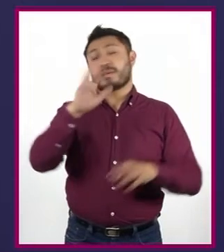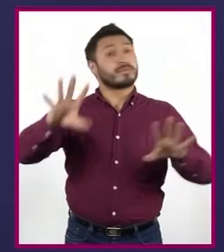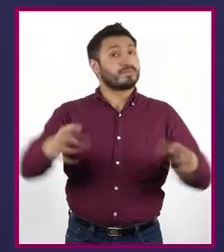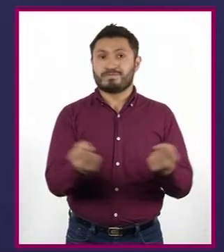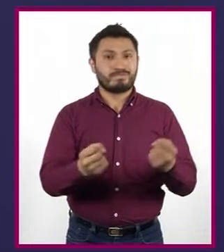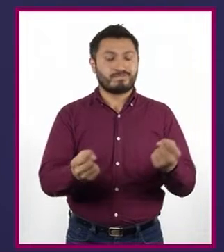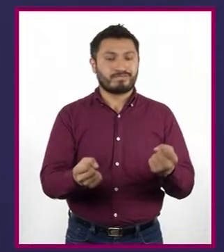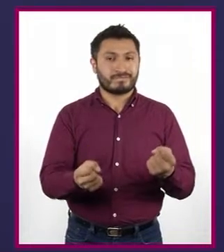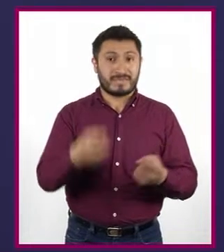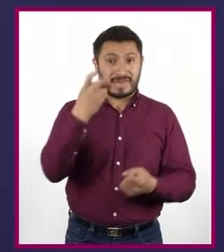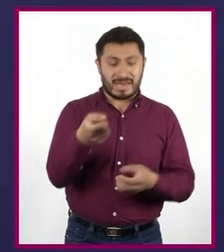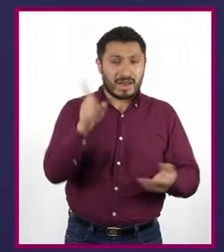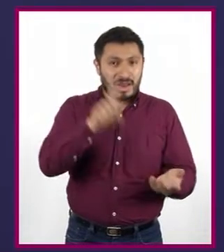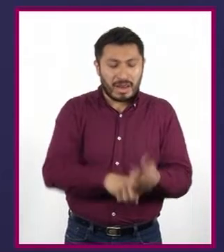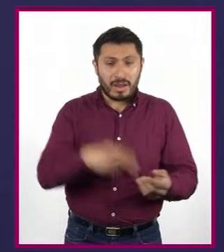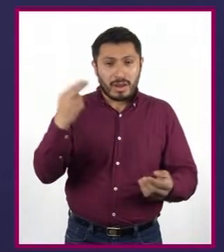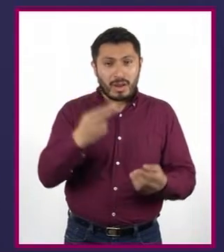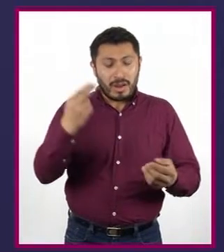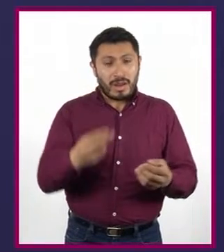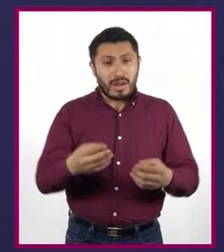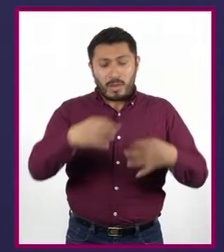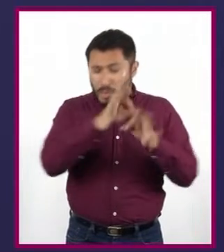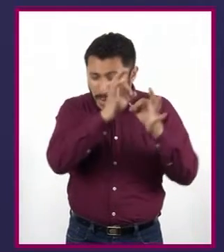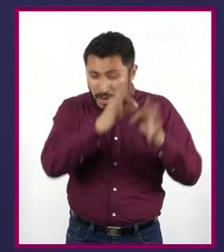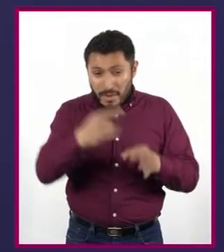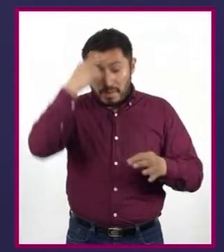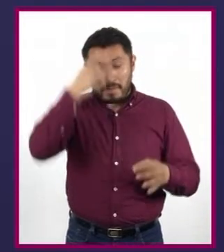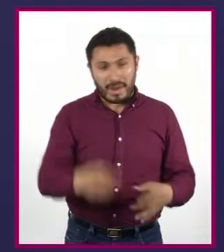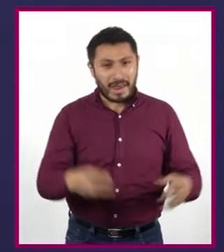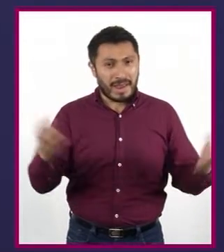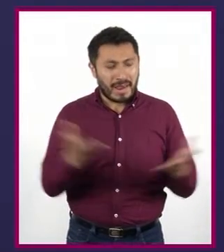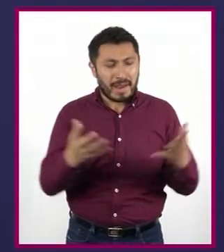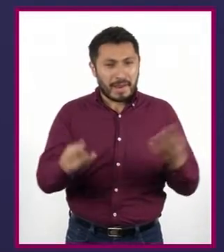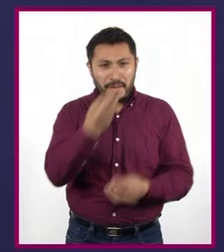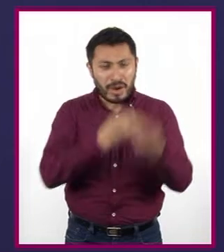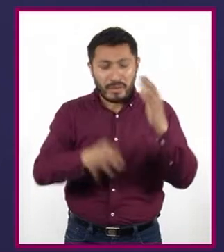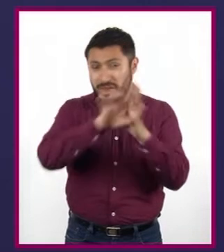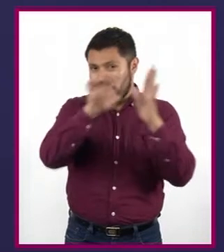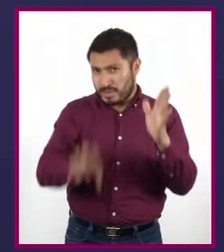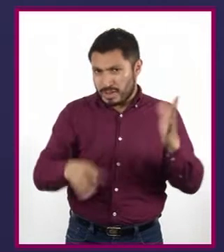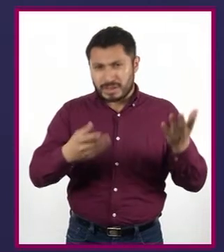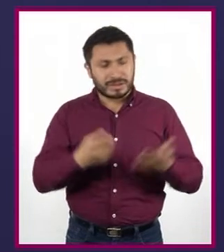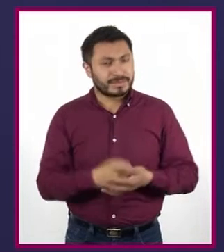Y eso incluye a los organismos necesarios para la producción de alimentos. Por ejemplo,